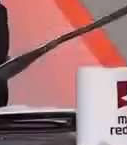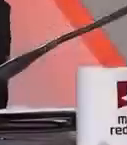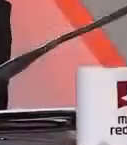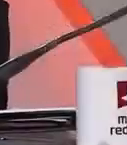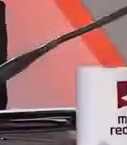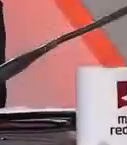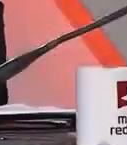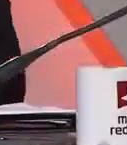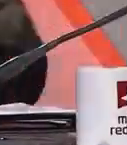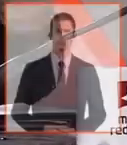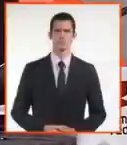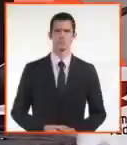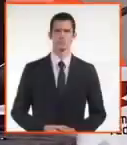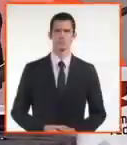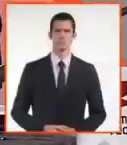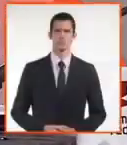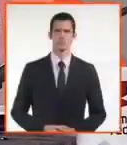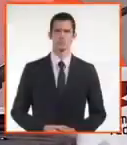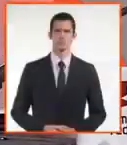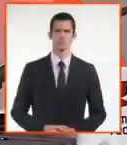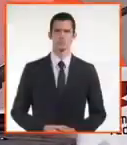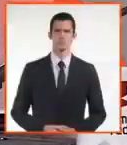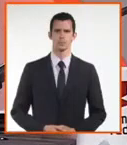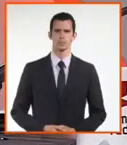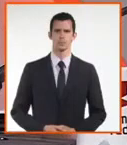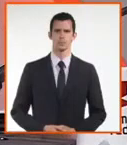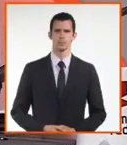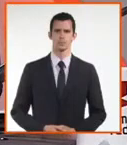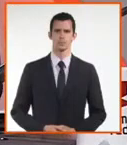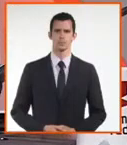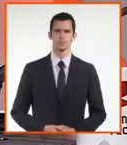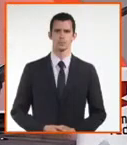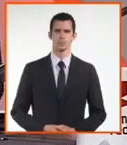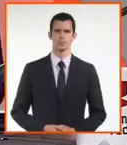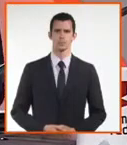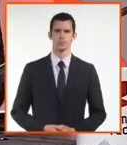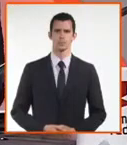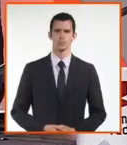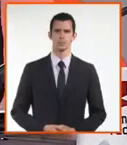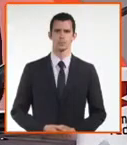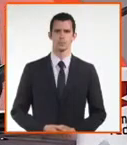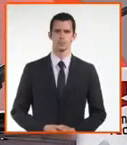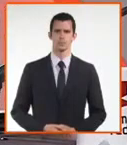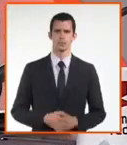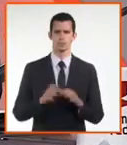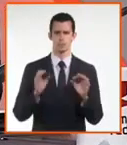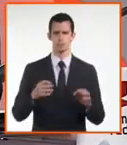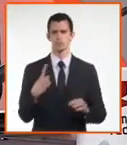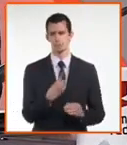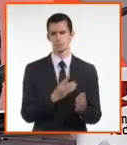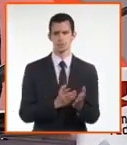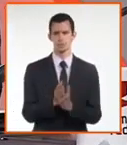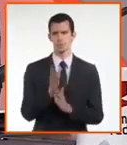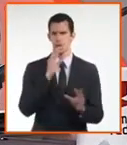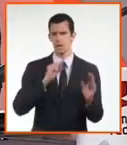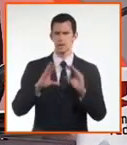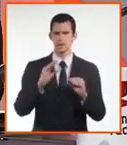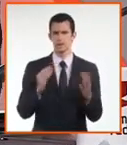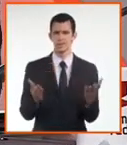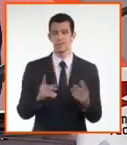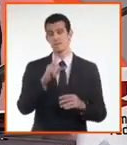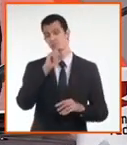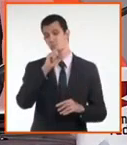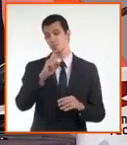bueno hablábamos acá entre cambiamos sobre las complejidades que significa la producción de medicamentos pero los ejemplos más